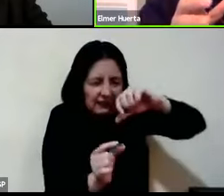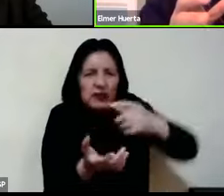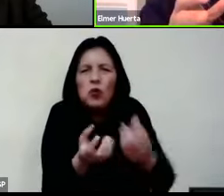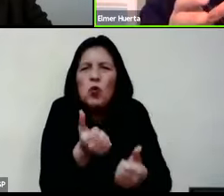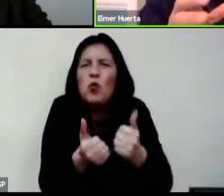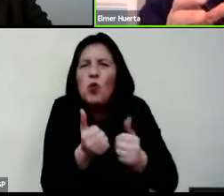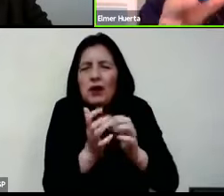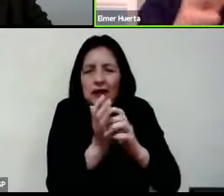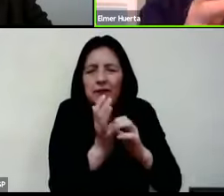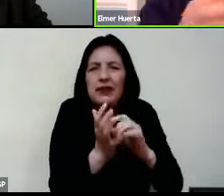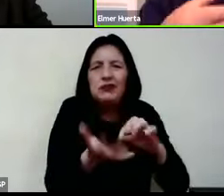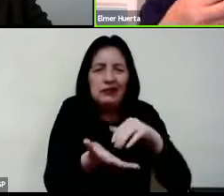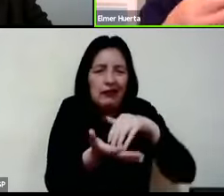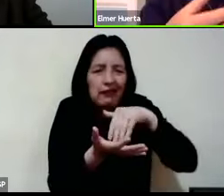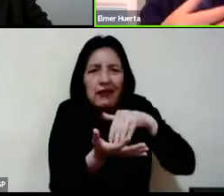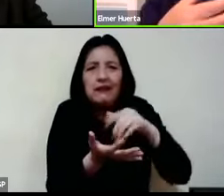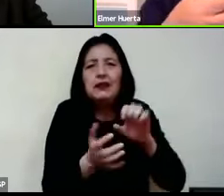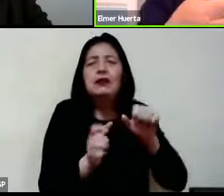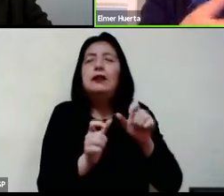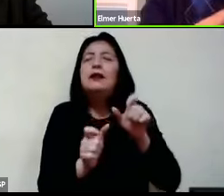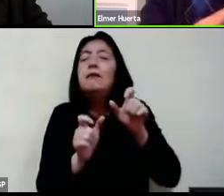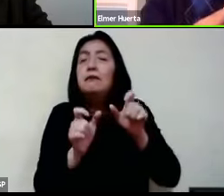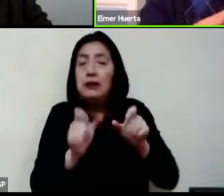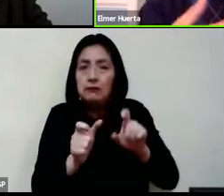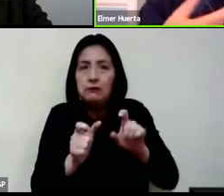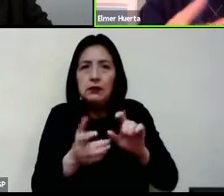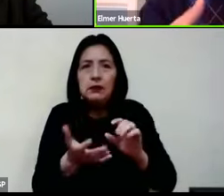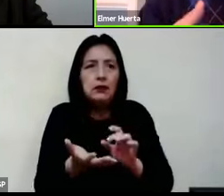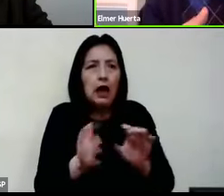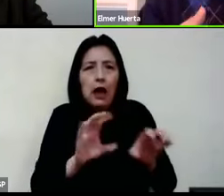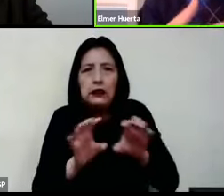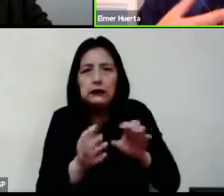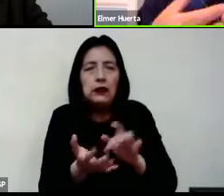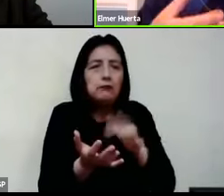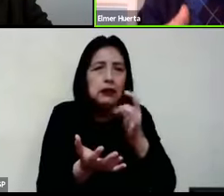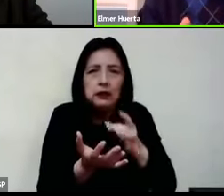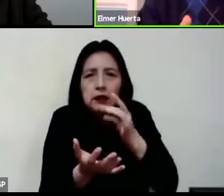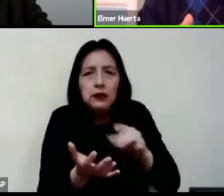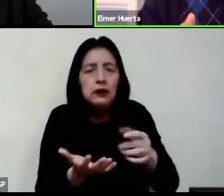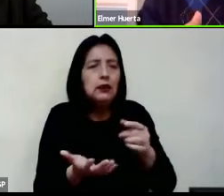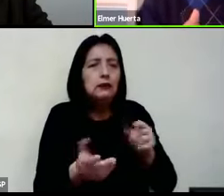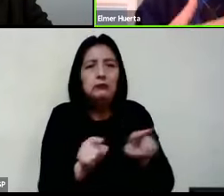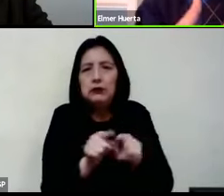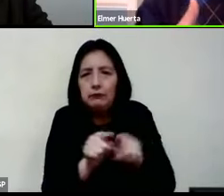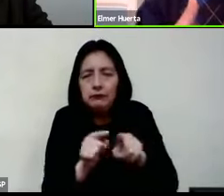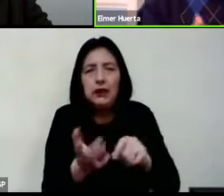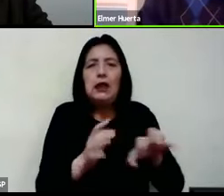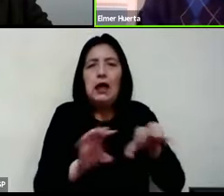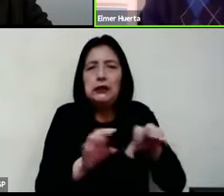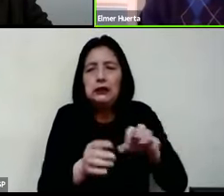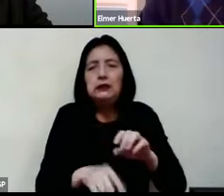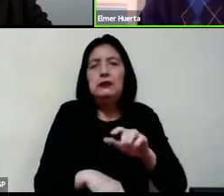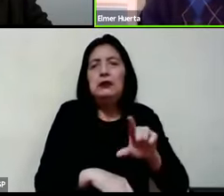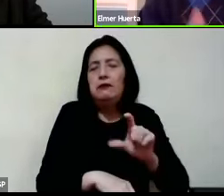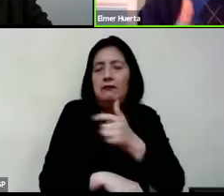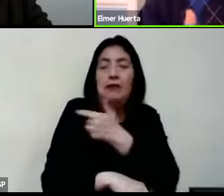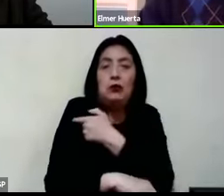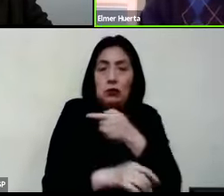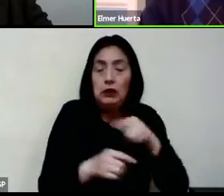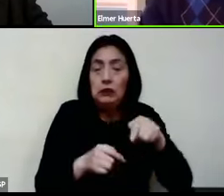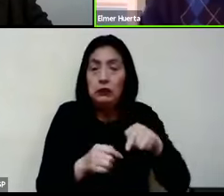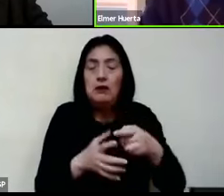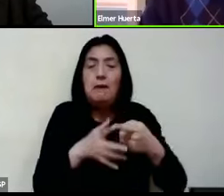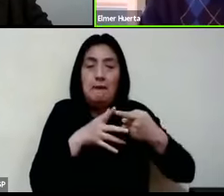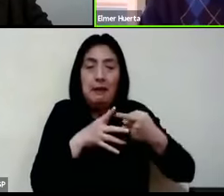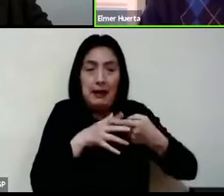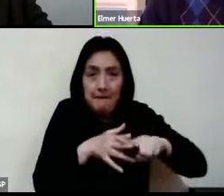que permita no solamente desarrollar medicamentos, sino también vacunas. Entonces, la carrera para